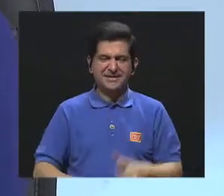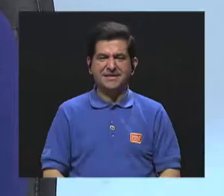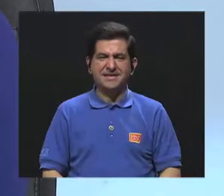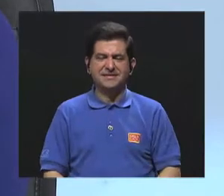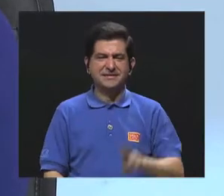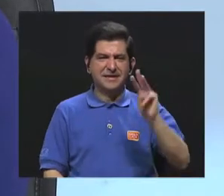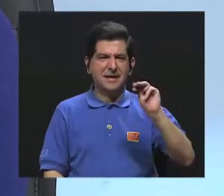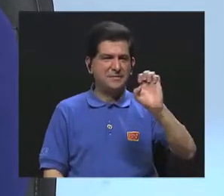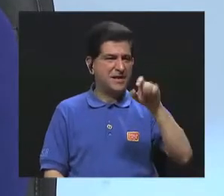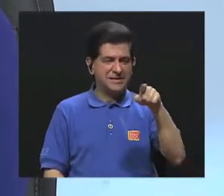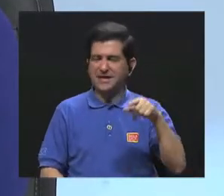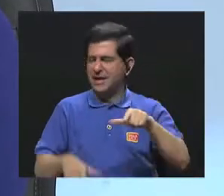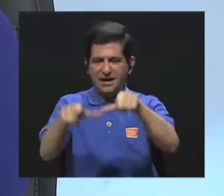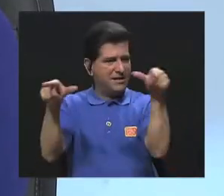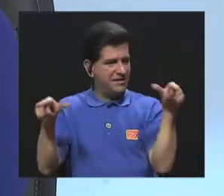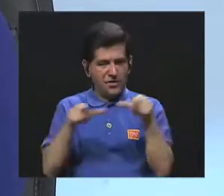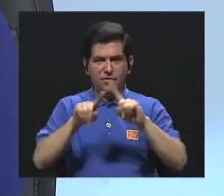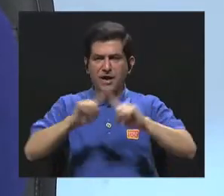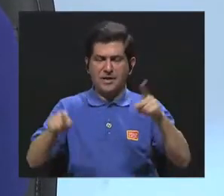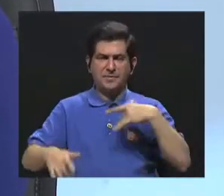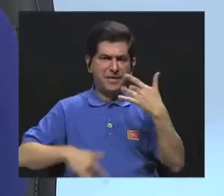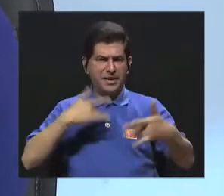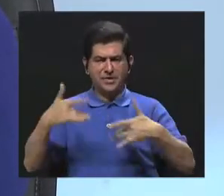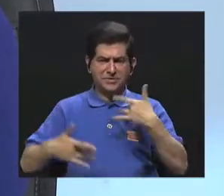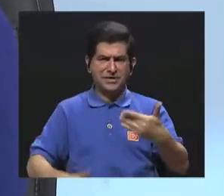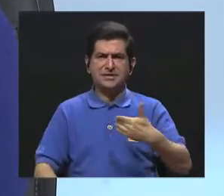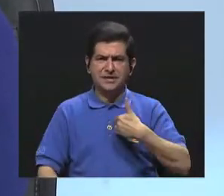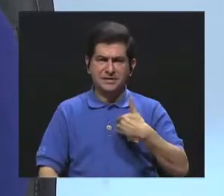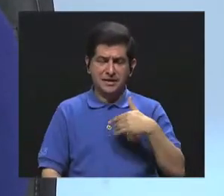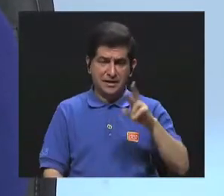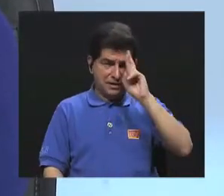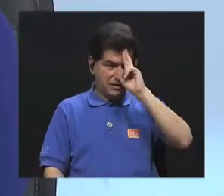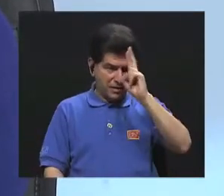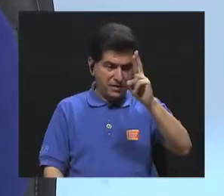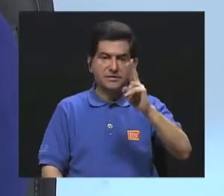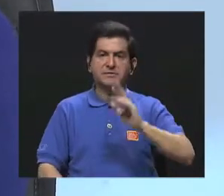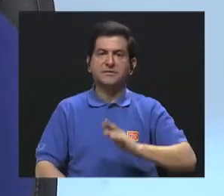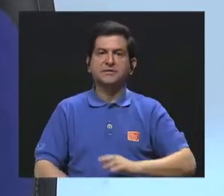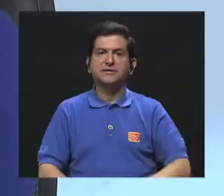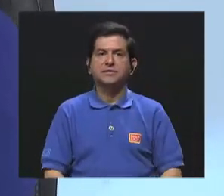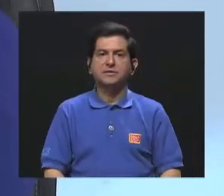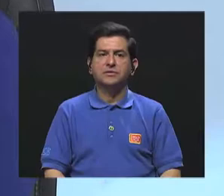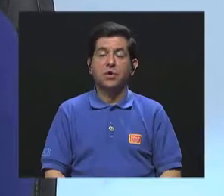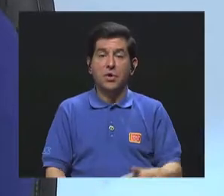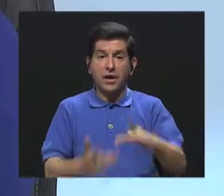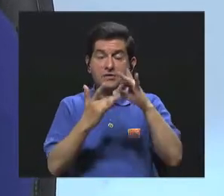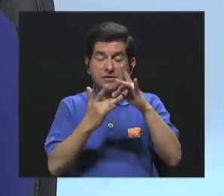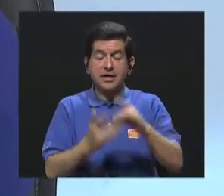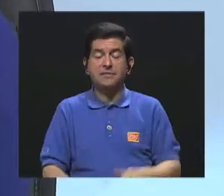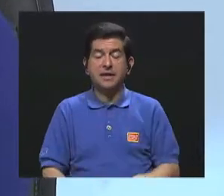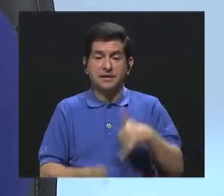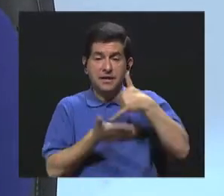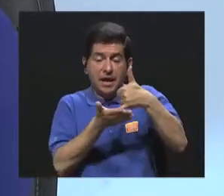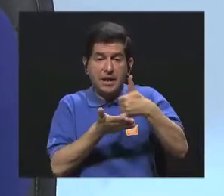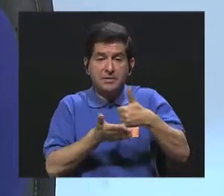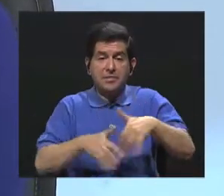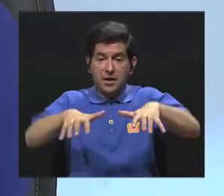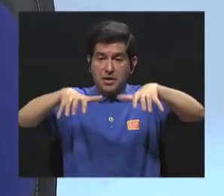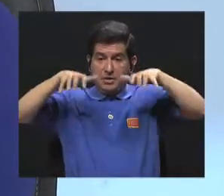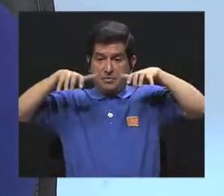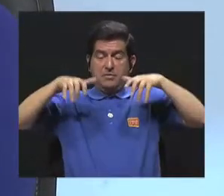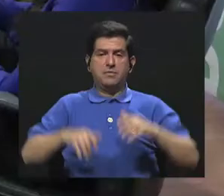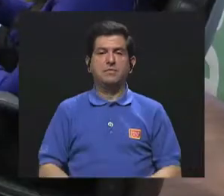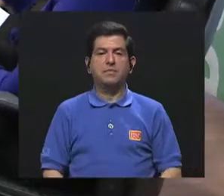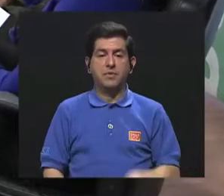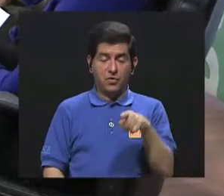estuvo presente, pero ¿qué se siente haber recibido ese reconocimiento? Y particularmente el premio del público, que pues si bien es cierto